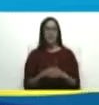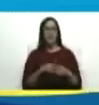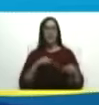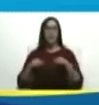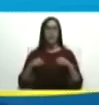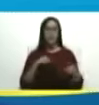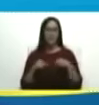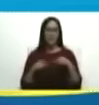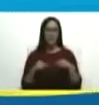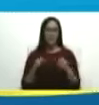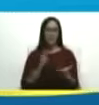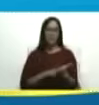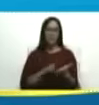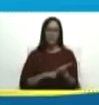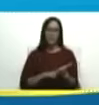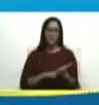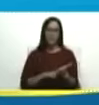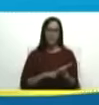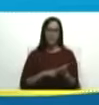coordinación real y verdadera.